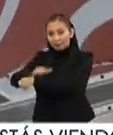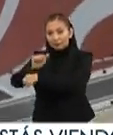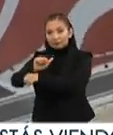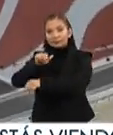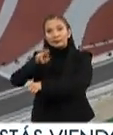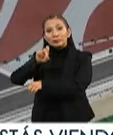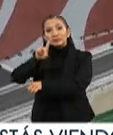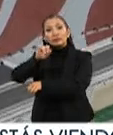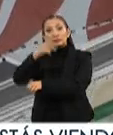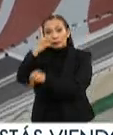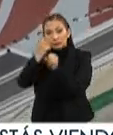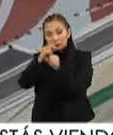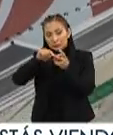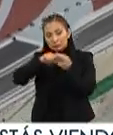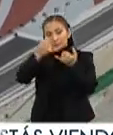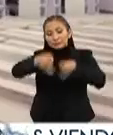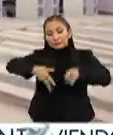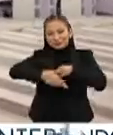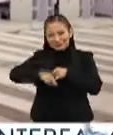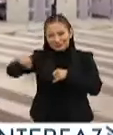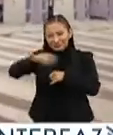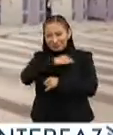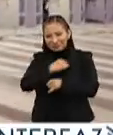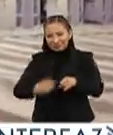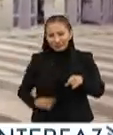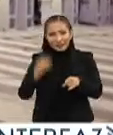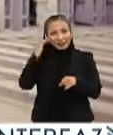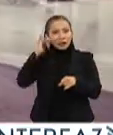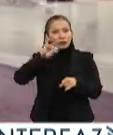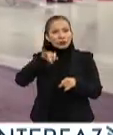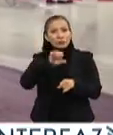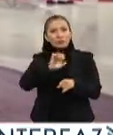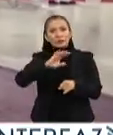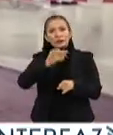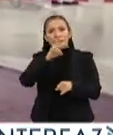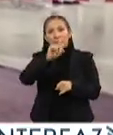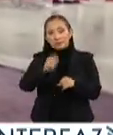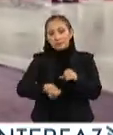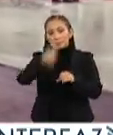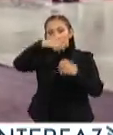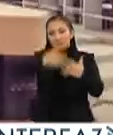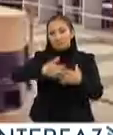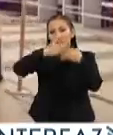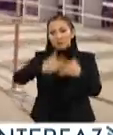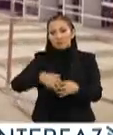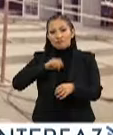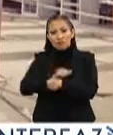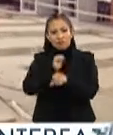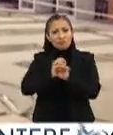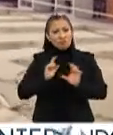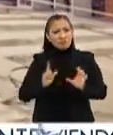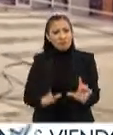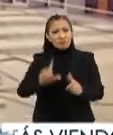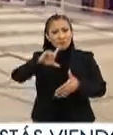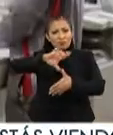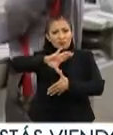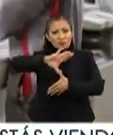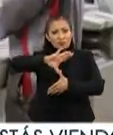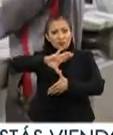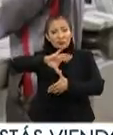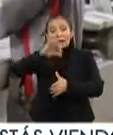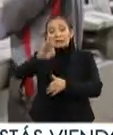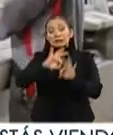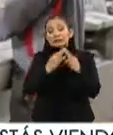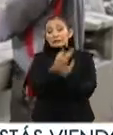Audi, que hace 2 años inauguró en el municipio de San José, Chiapa, su primera planta de autos de lujo en América del Norte.